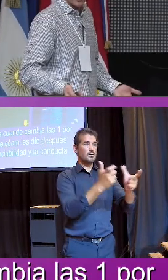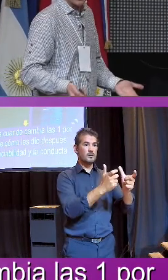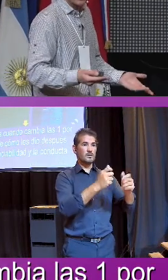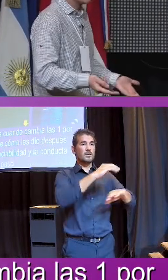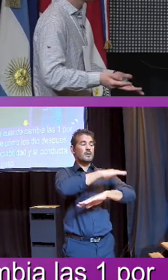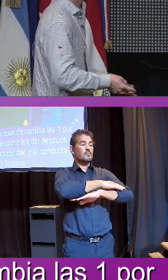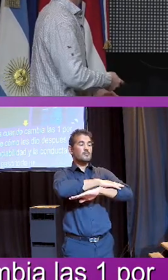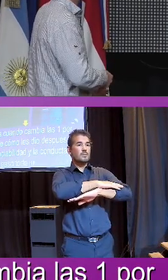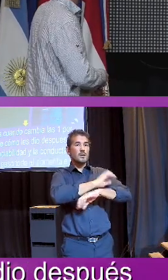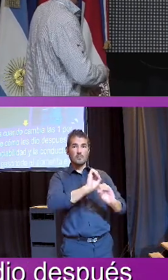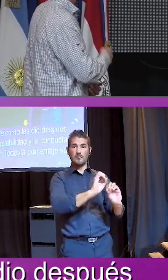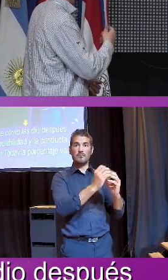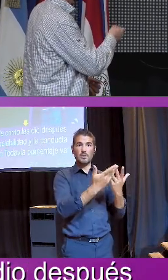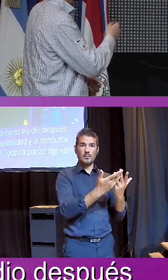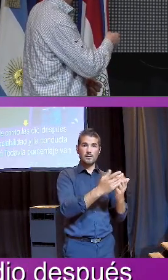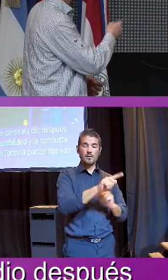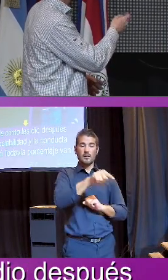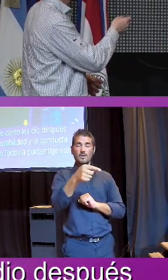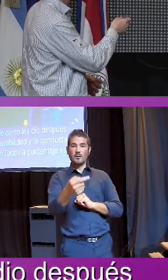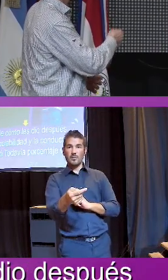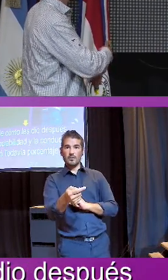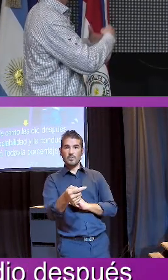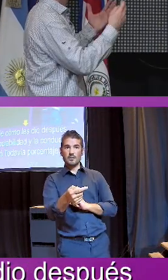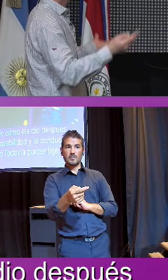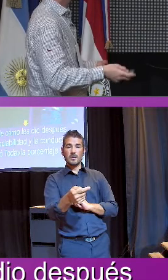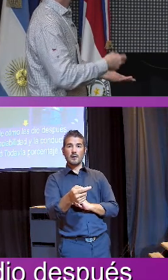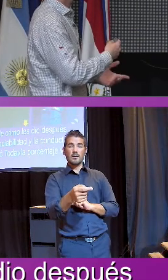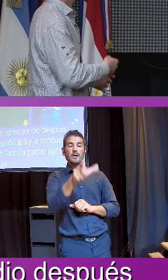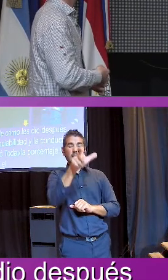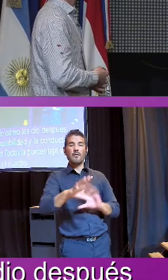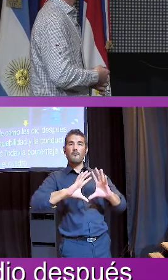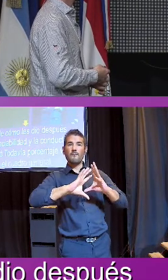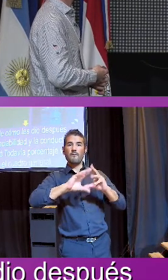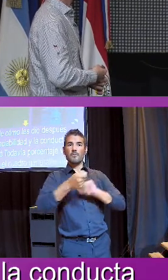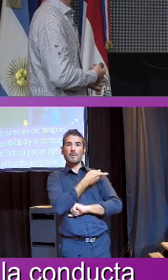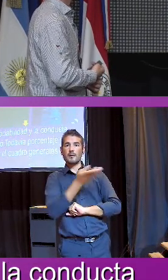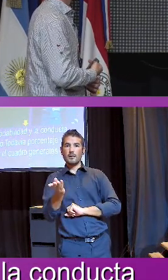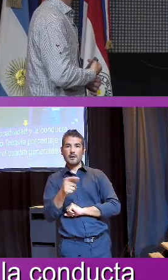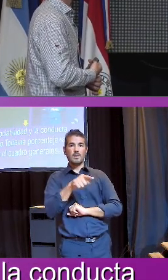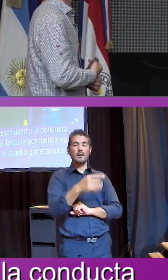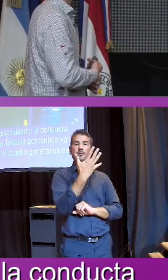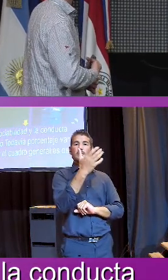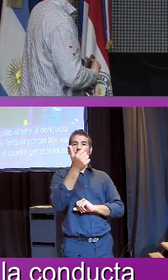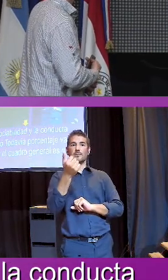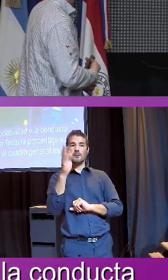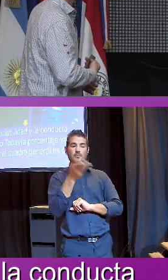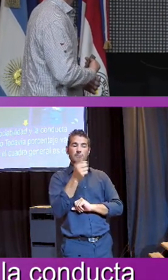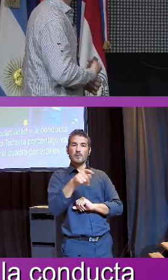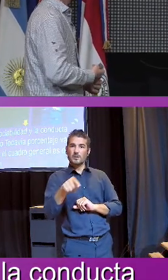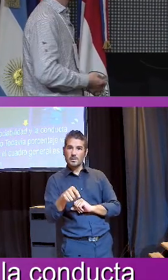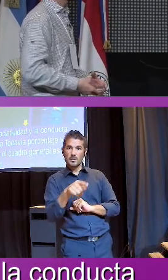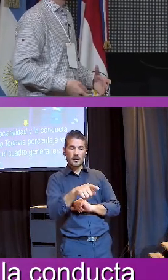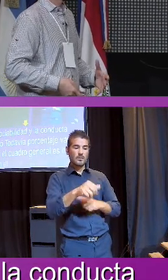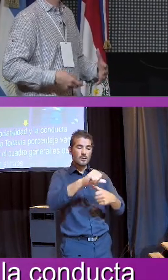todavía los porcentajes, van a estar en el paper. Sí, la mejoría en el cuadro general es del 56% en el caso de los que tomaron